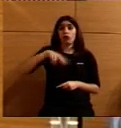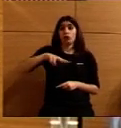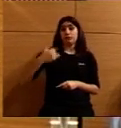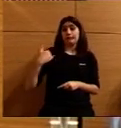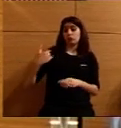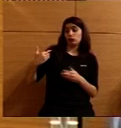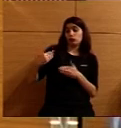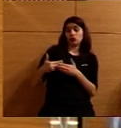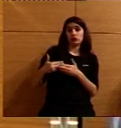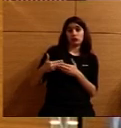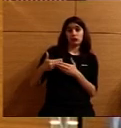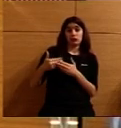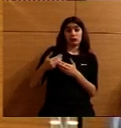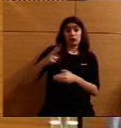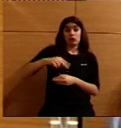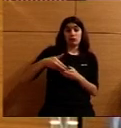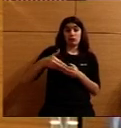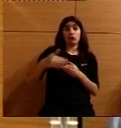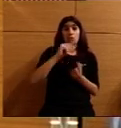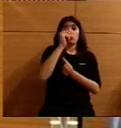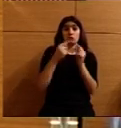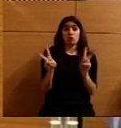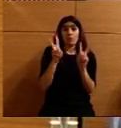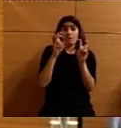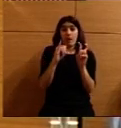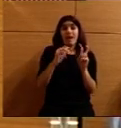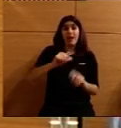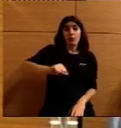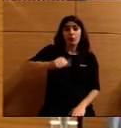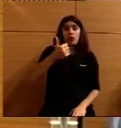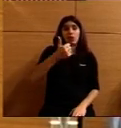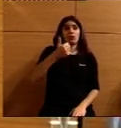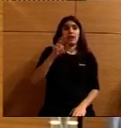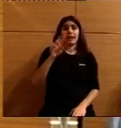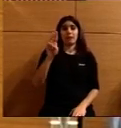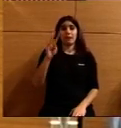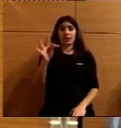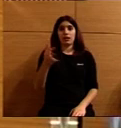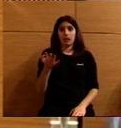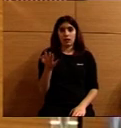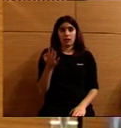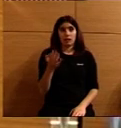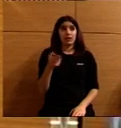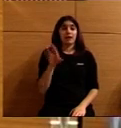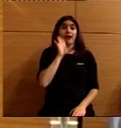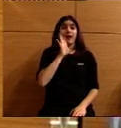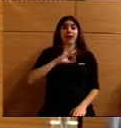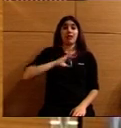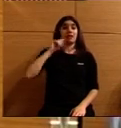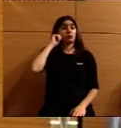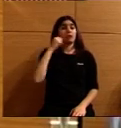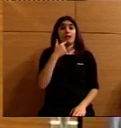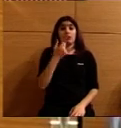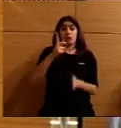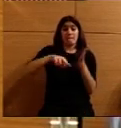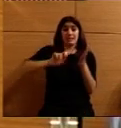meses tendremos un nuevo presupuesto y una aprobación de RPT. Y como volvió a decir la diputada,